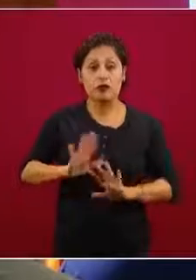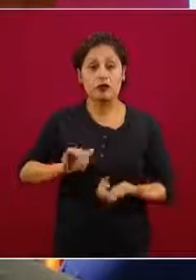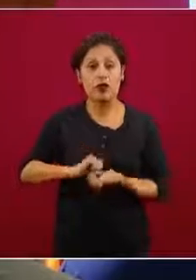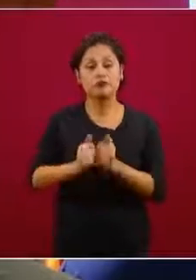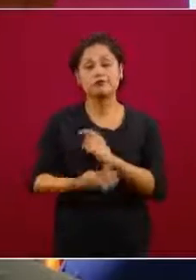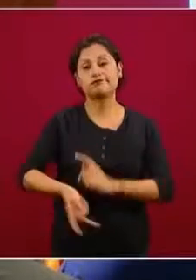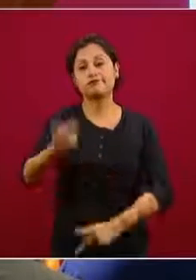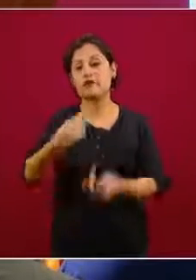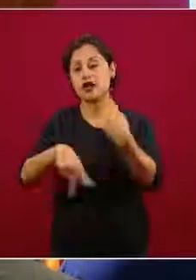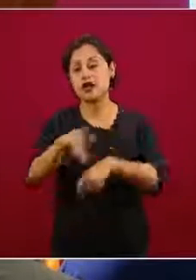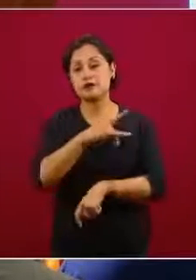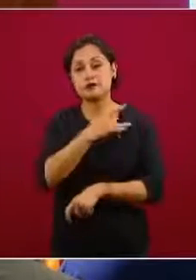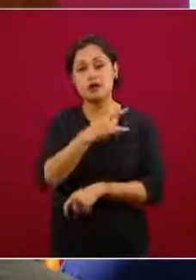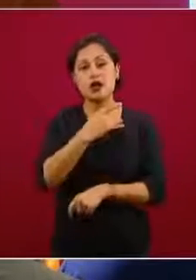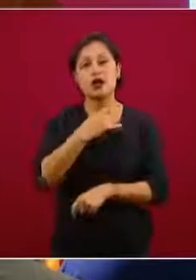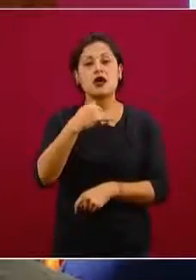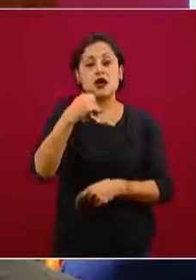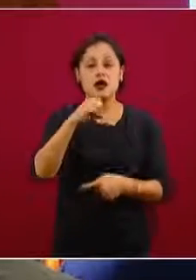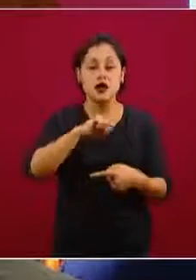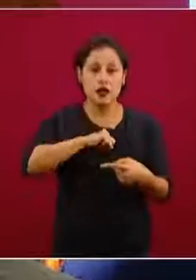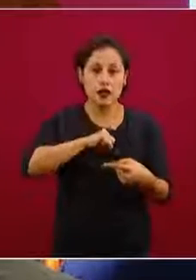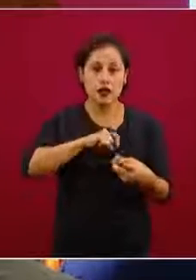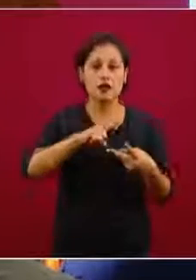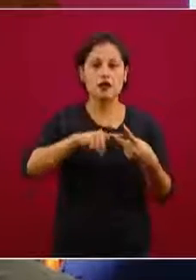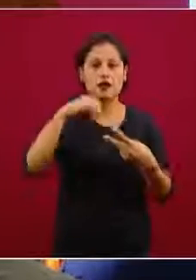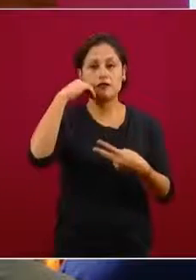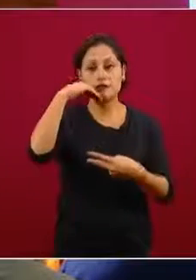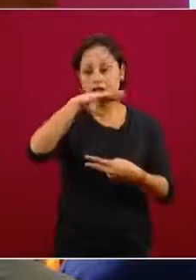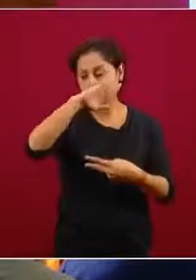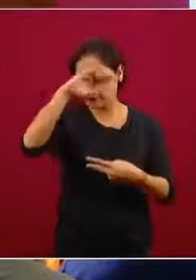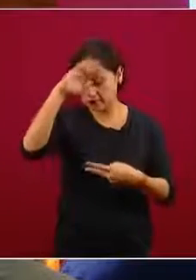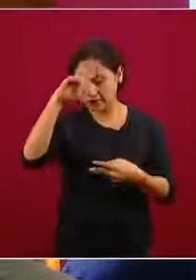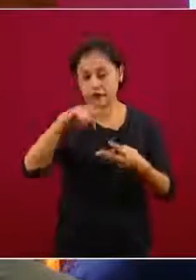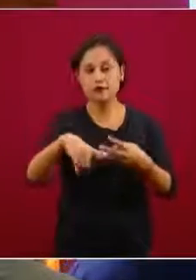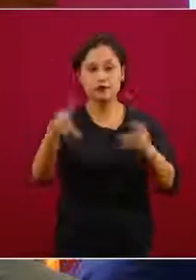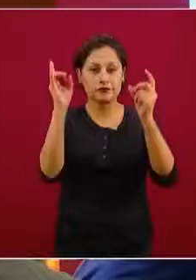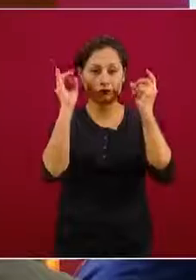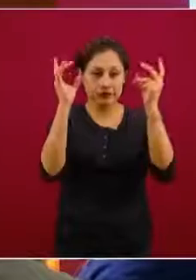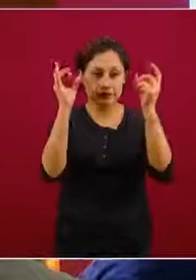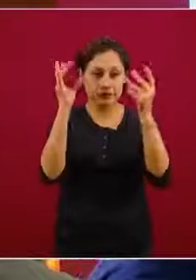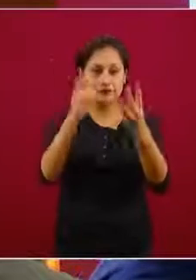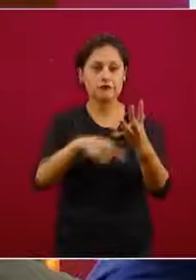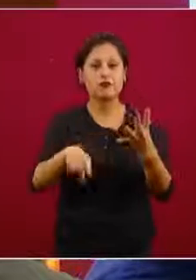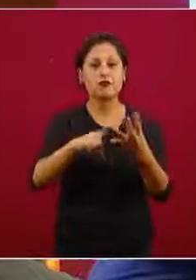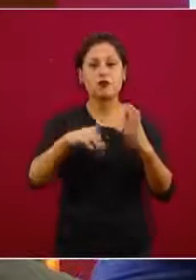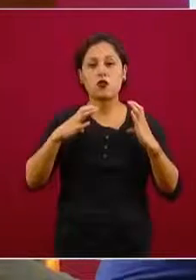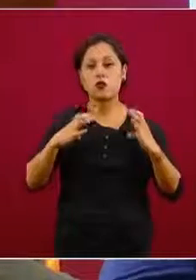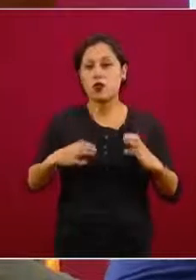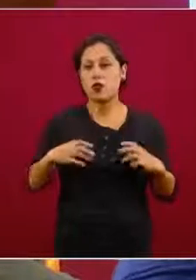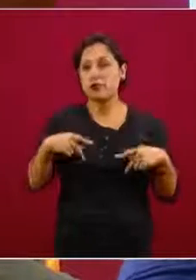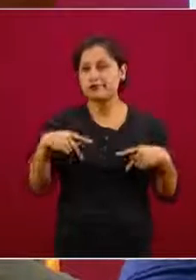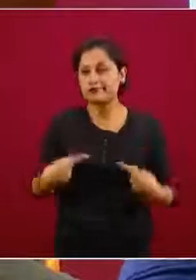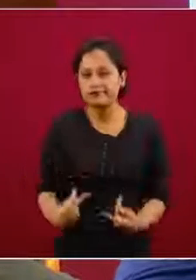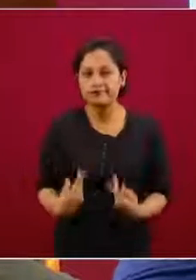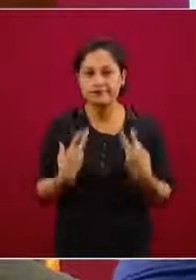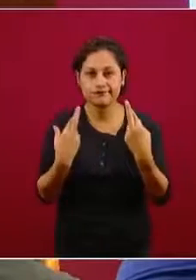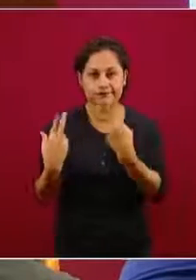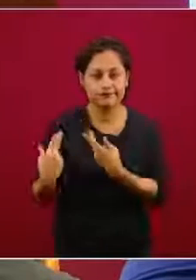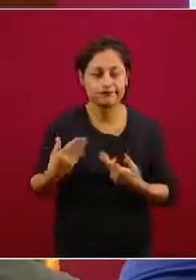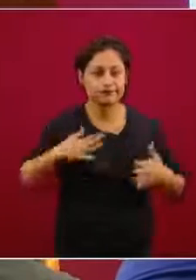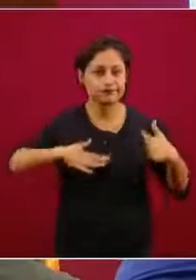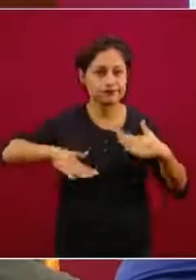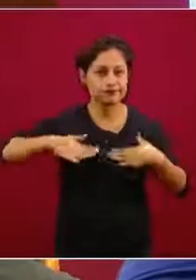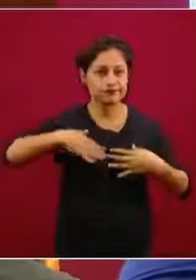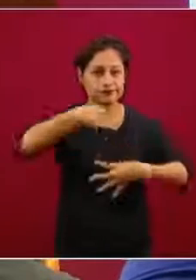de cabeza, dolor de garganta, más otros síntomas accesorios, dolor de cuerpo, fatiga, etc. En la medida en que pasan